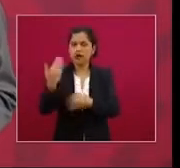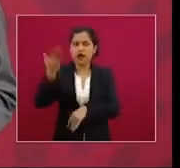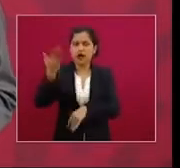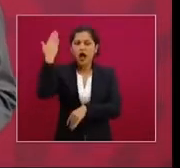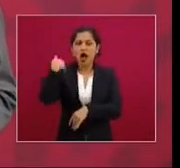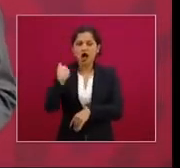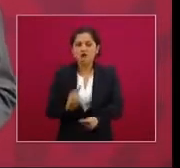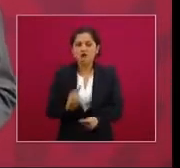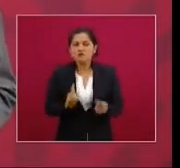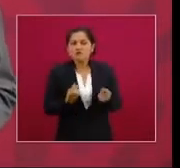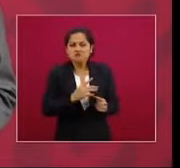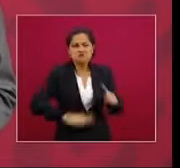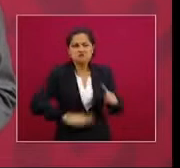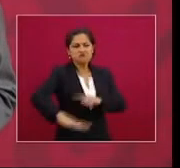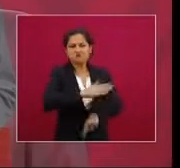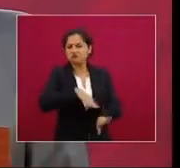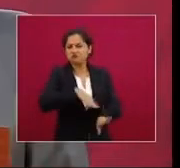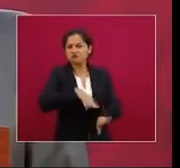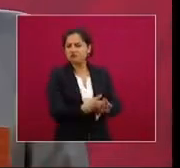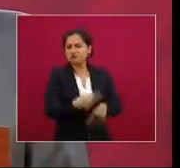destruyendo la naturaleza,